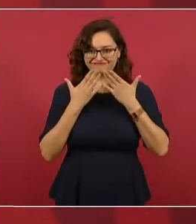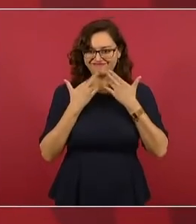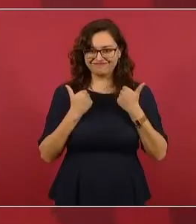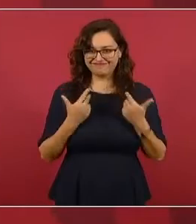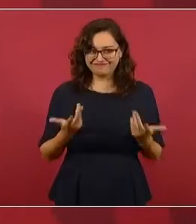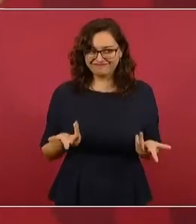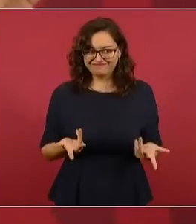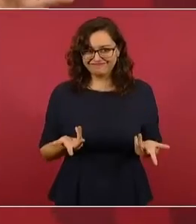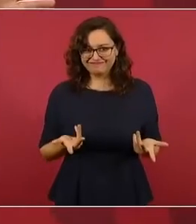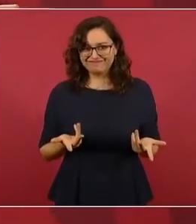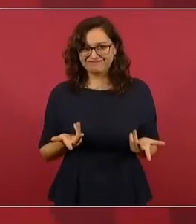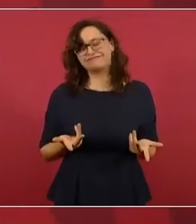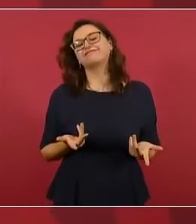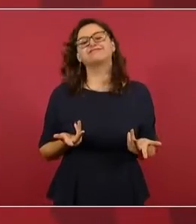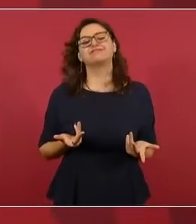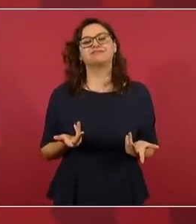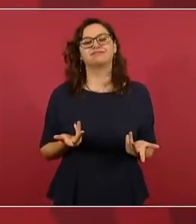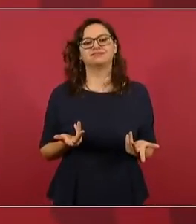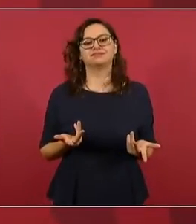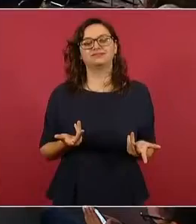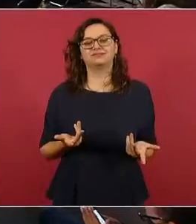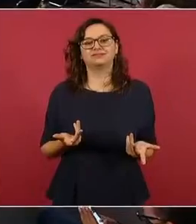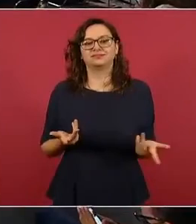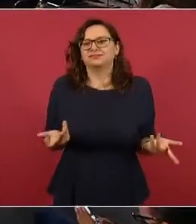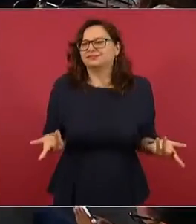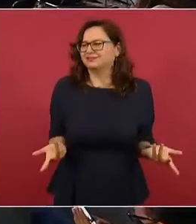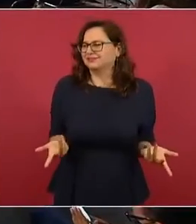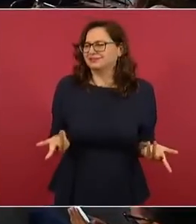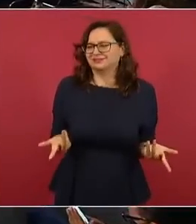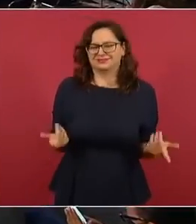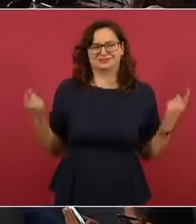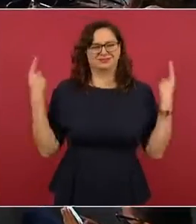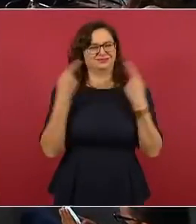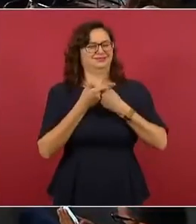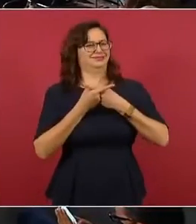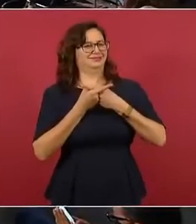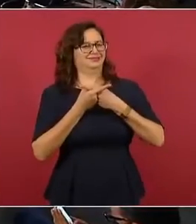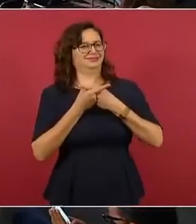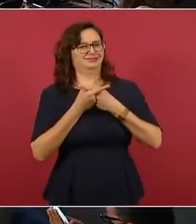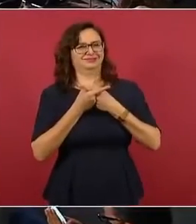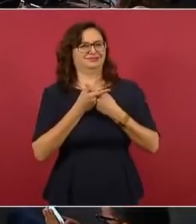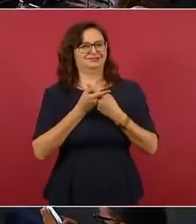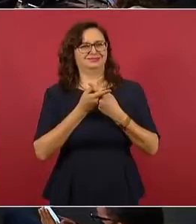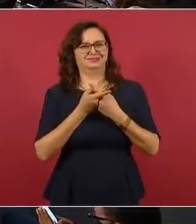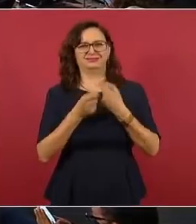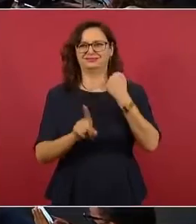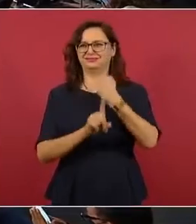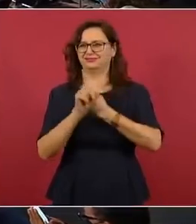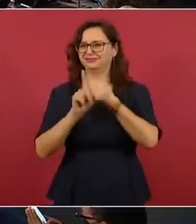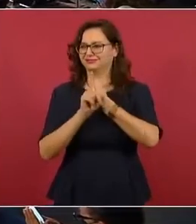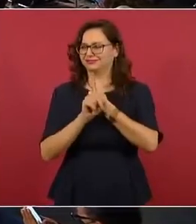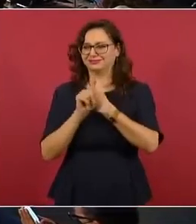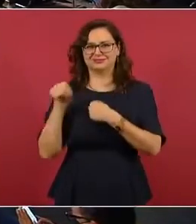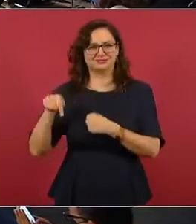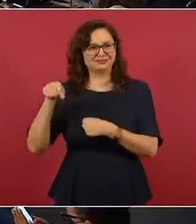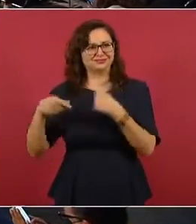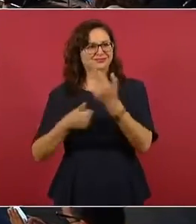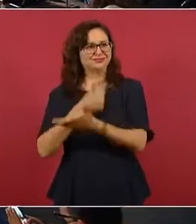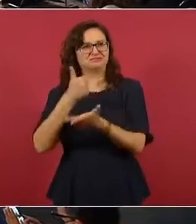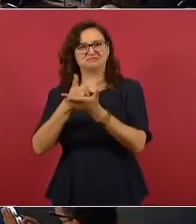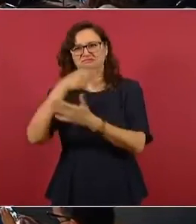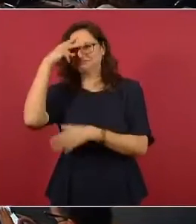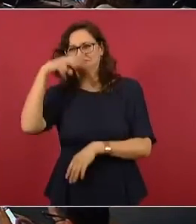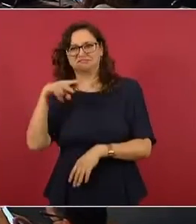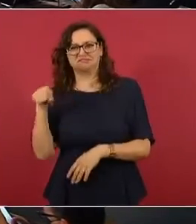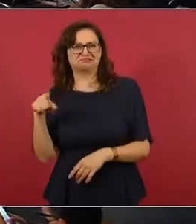O sea, que era el culpable. Sí, ¿qué tiene que ver? ¿Sí? Un aeropuerto con